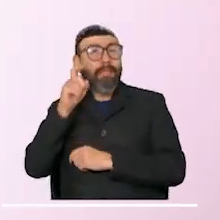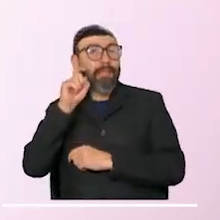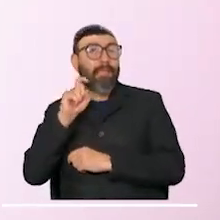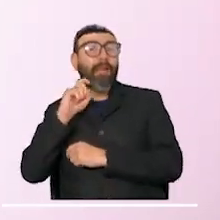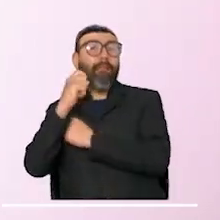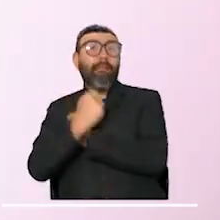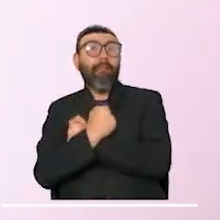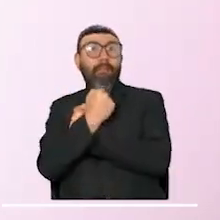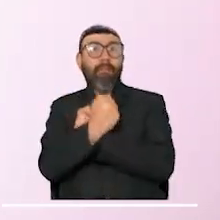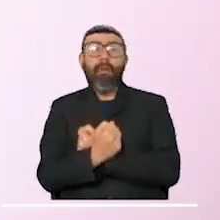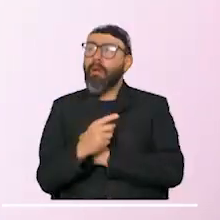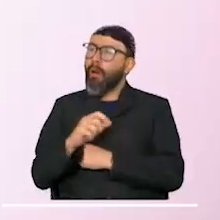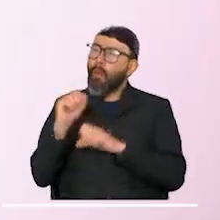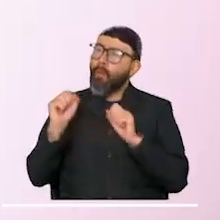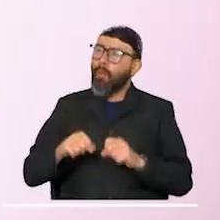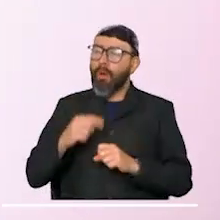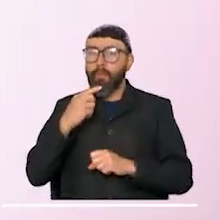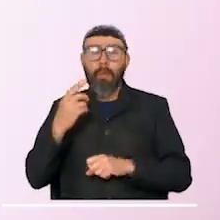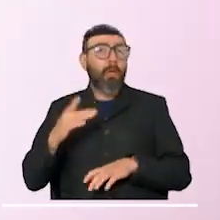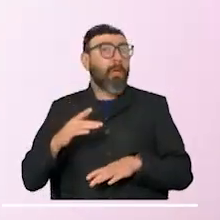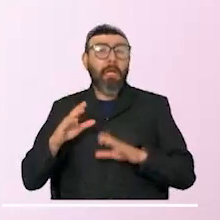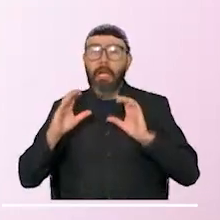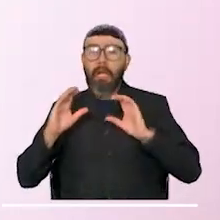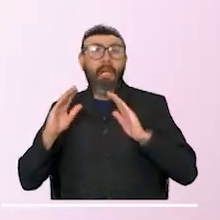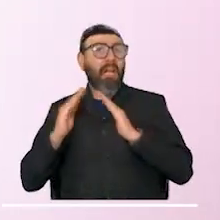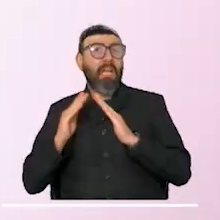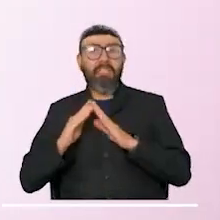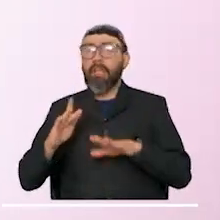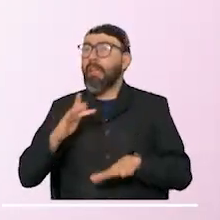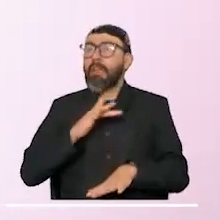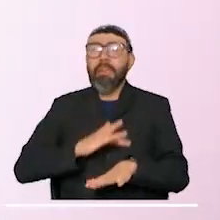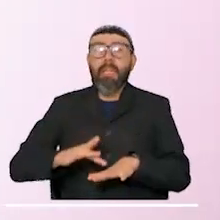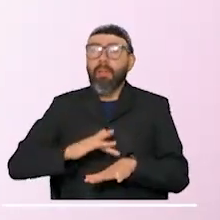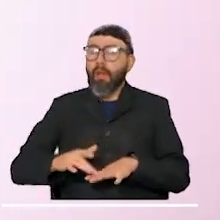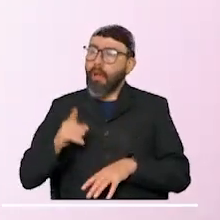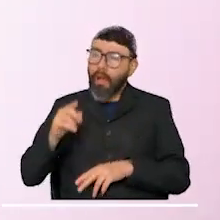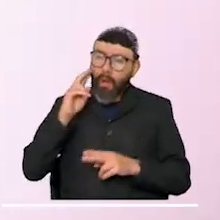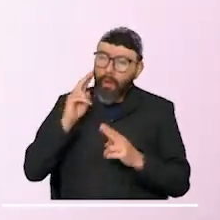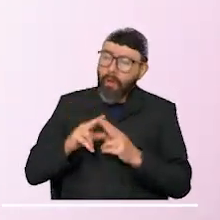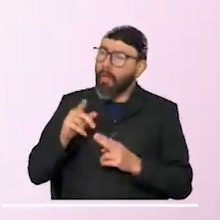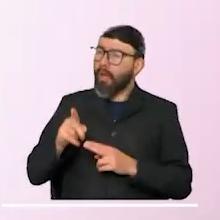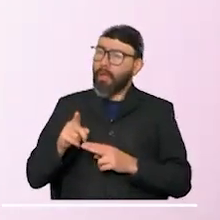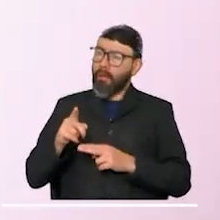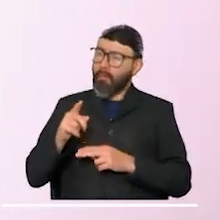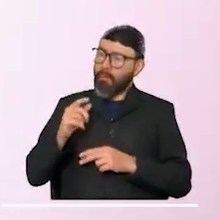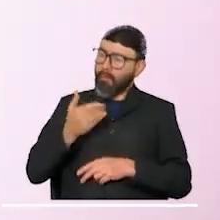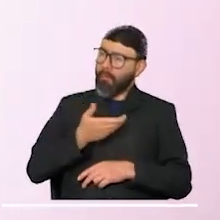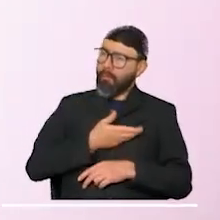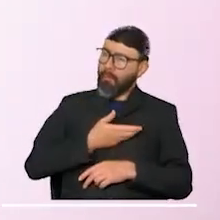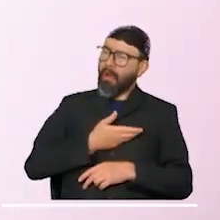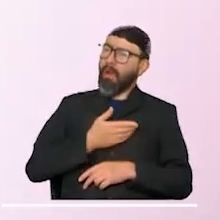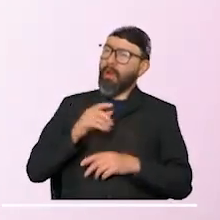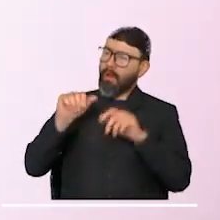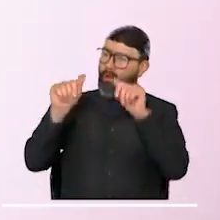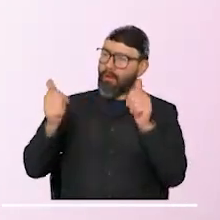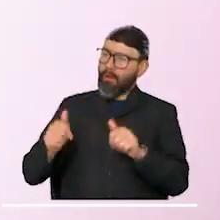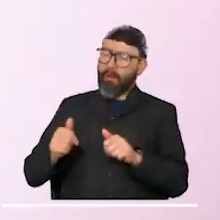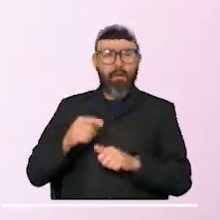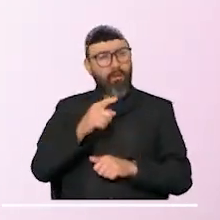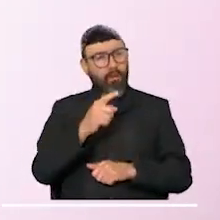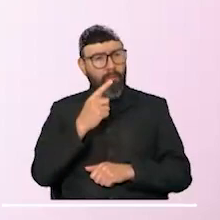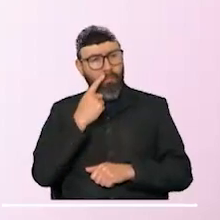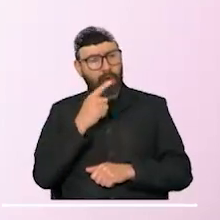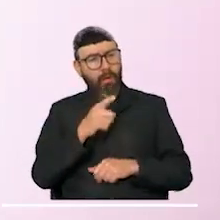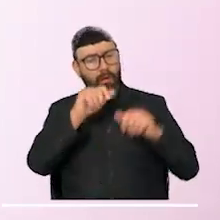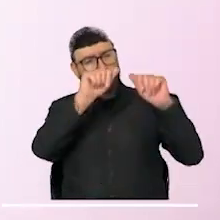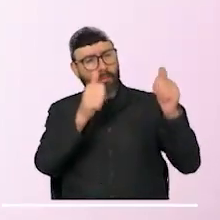de por ejemplo andar desnudos en la casa y reconocer Cómo es el cuerpo de mamá Cómo es el cuerpo de papá y yo poder hablar y reconocerme en la